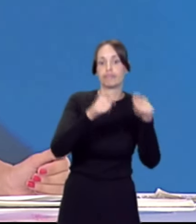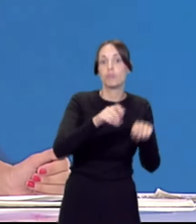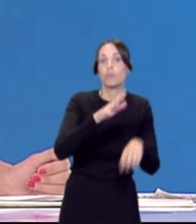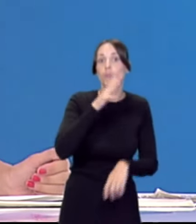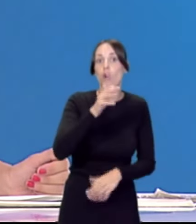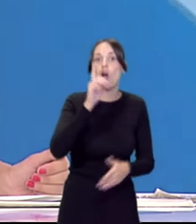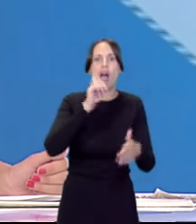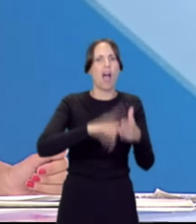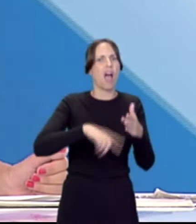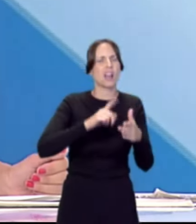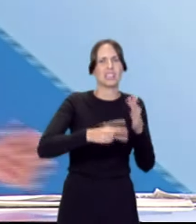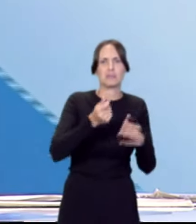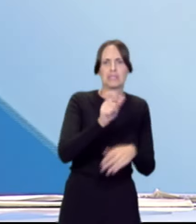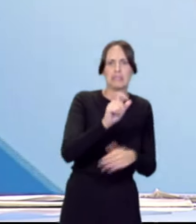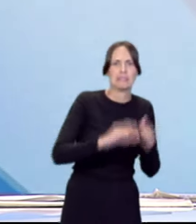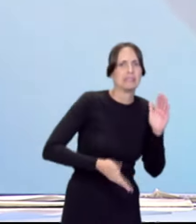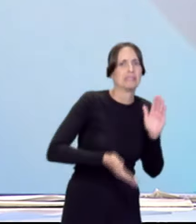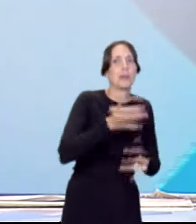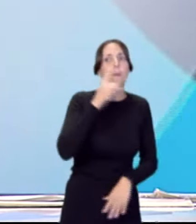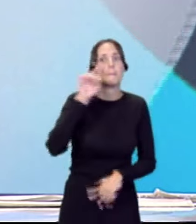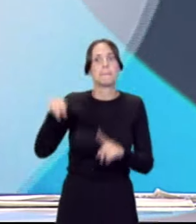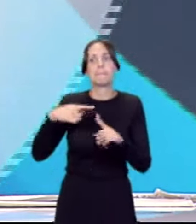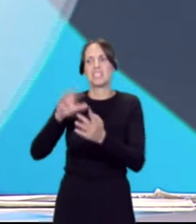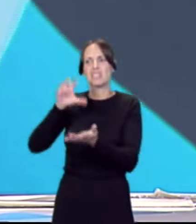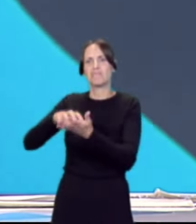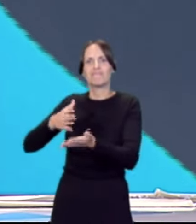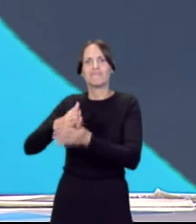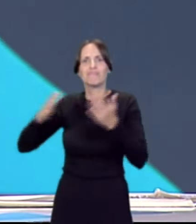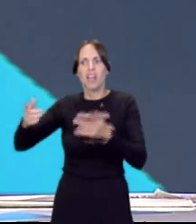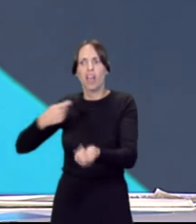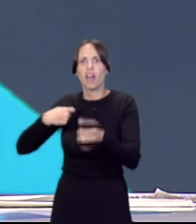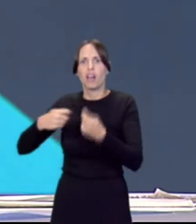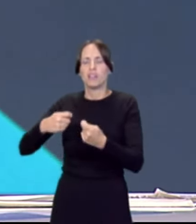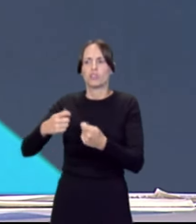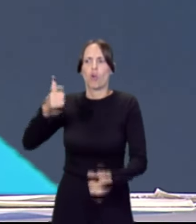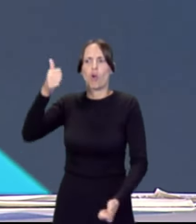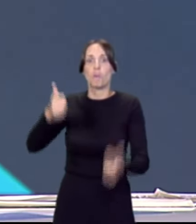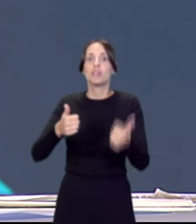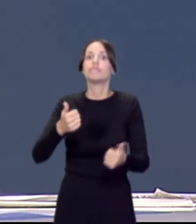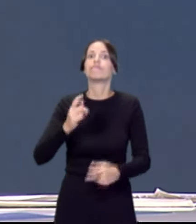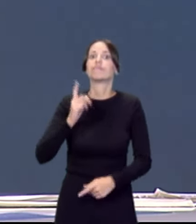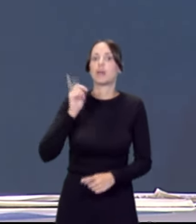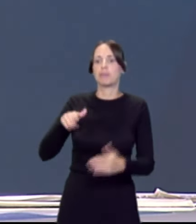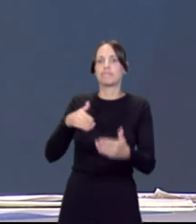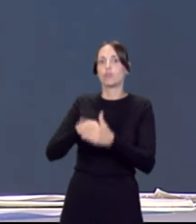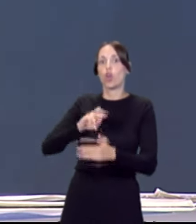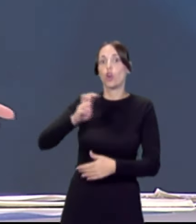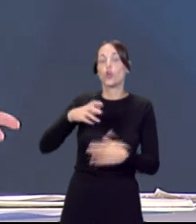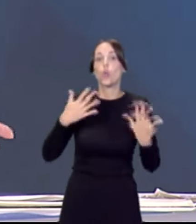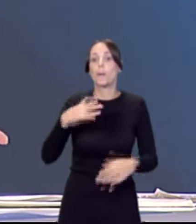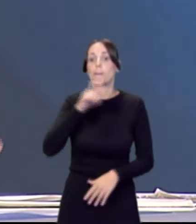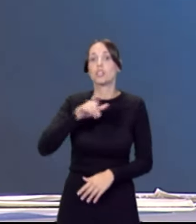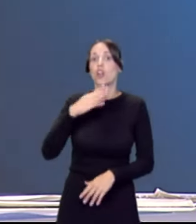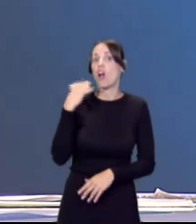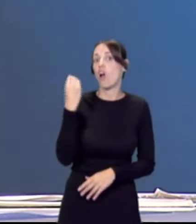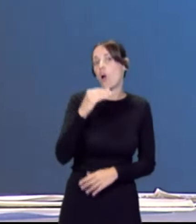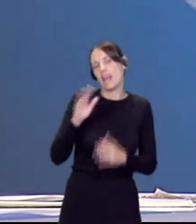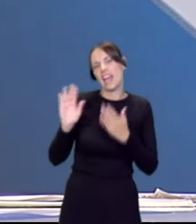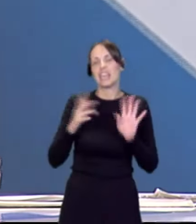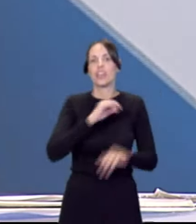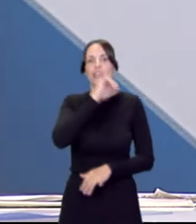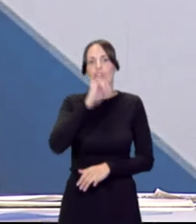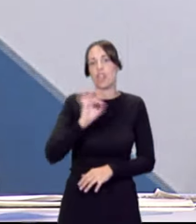grandes superficies, los pequeños comercios pues suman un nuevo obstáculo. El pudor de los más jóvenes, la generación Z o los millennials, para